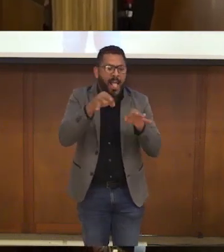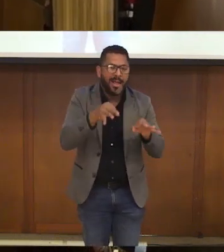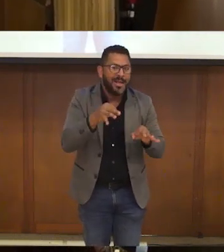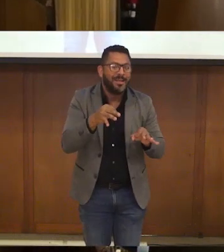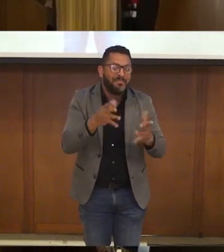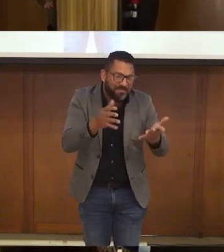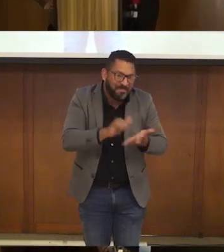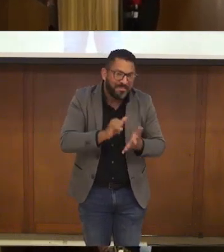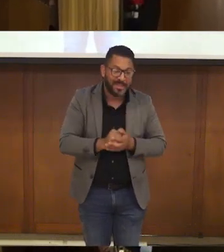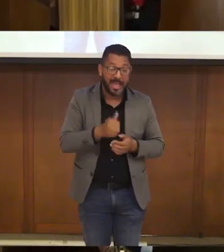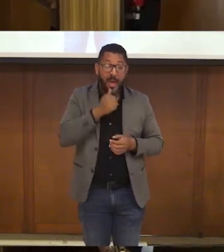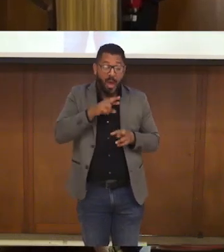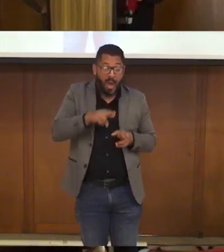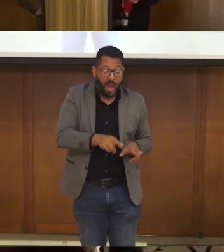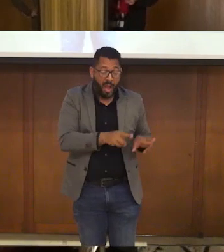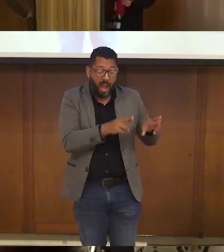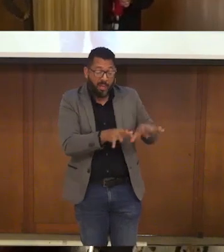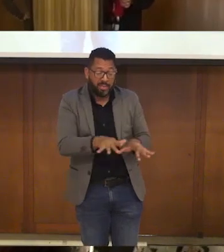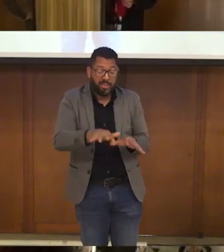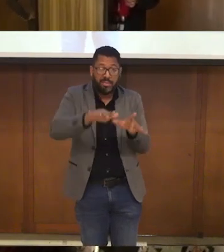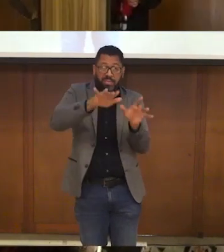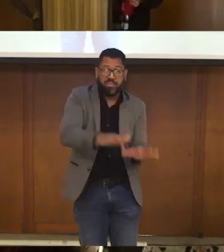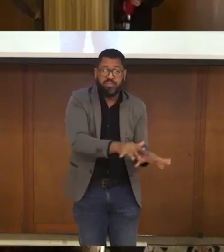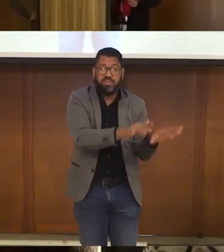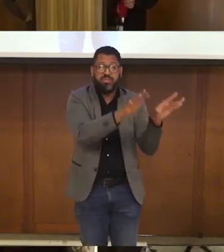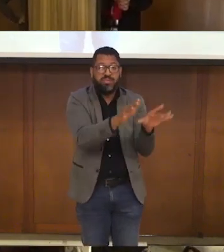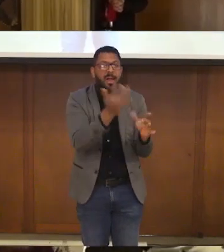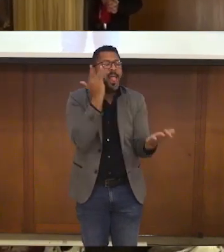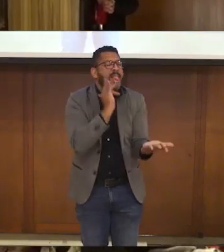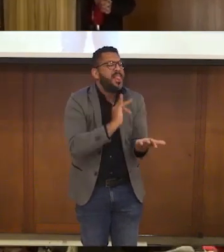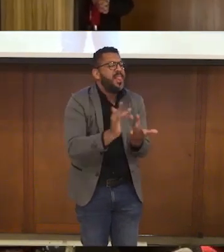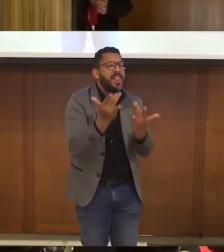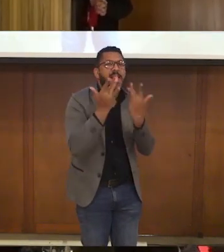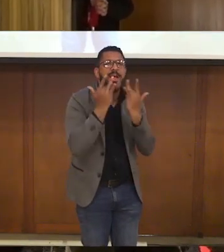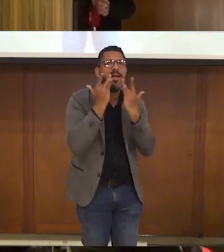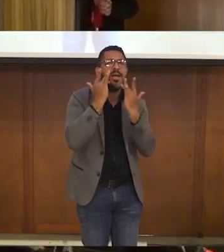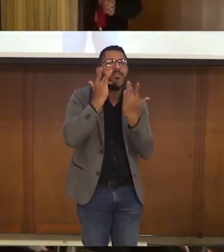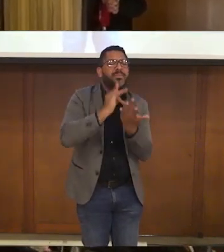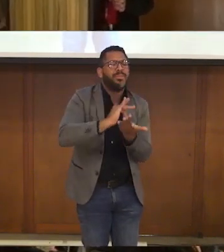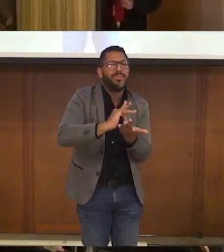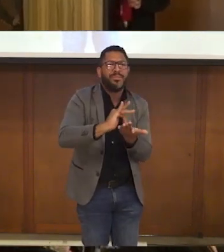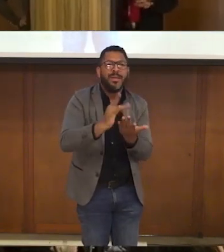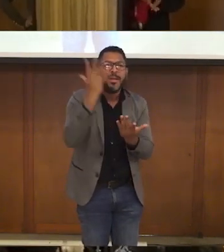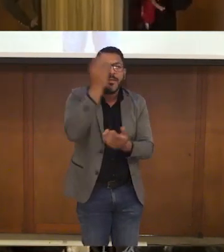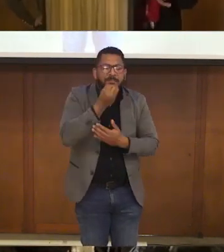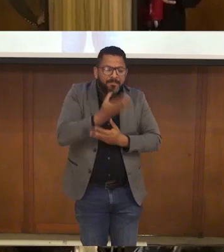cómo explicar esto. Los ríos son muy correntosos, son muy limpios, son